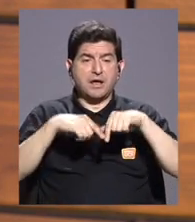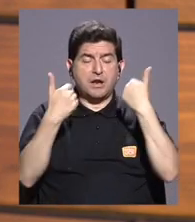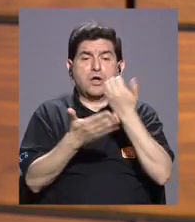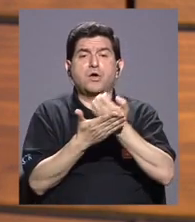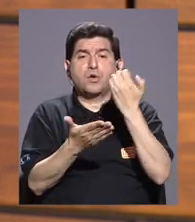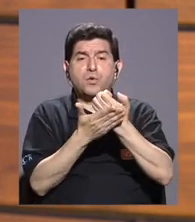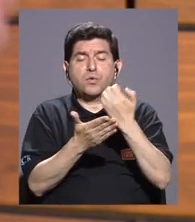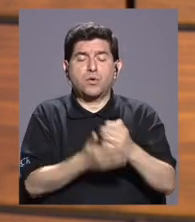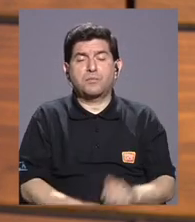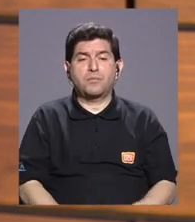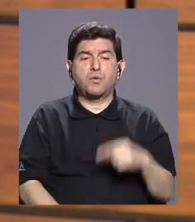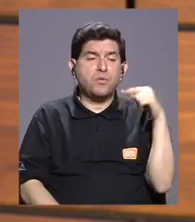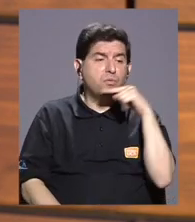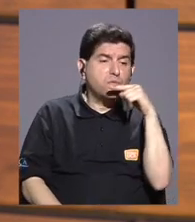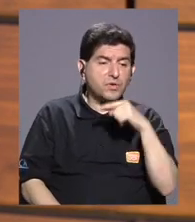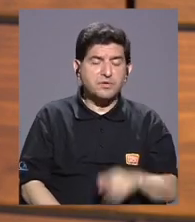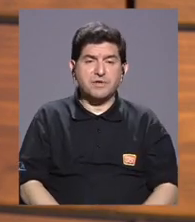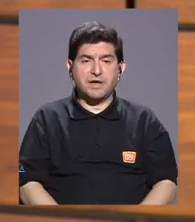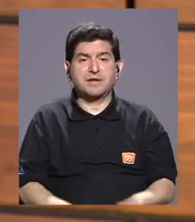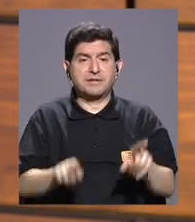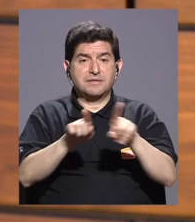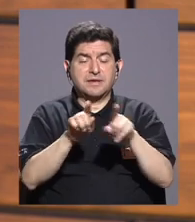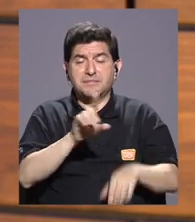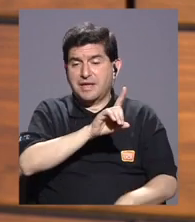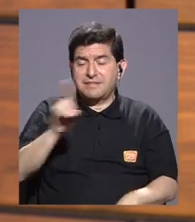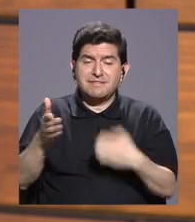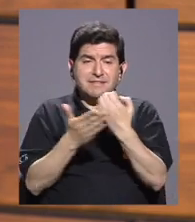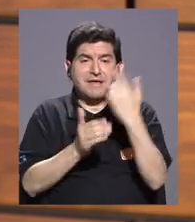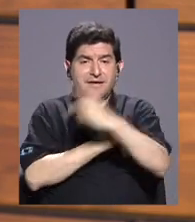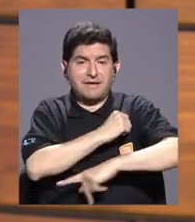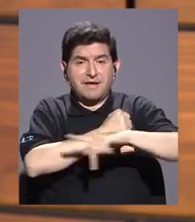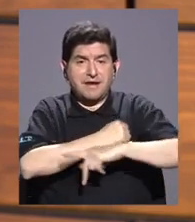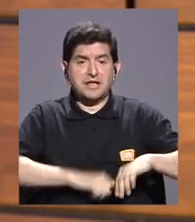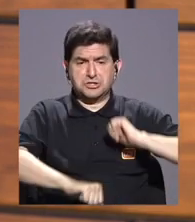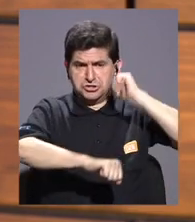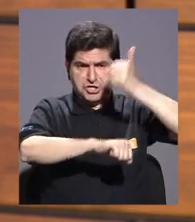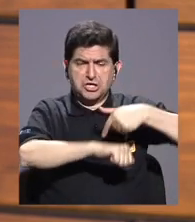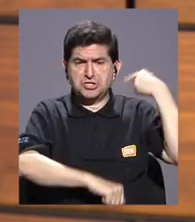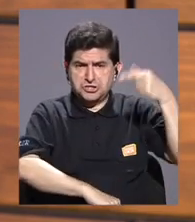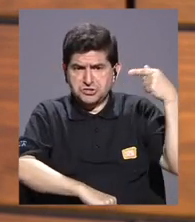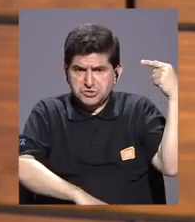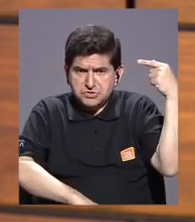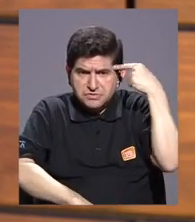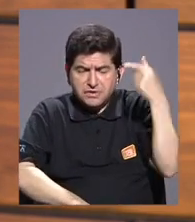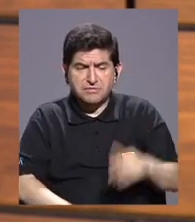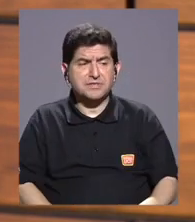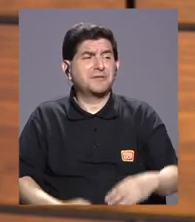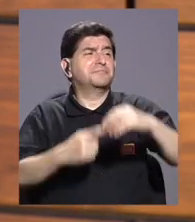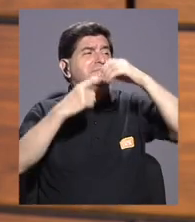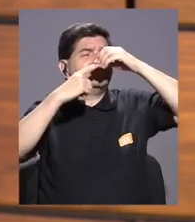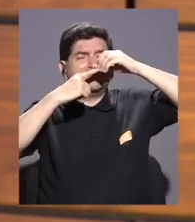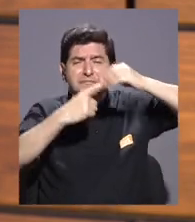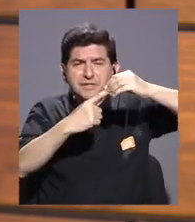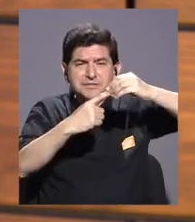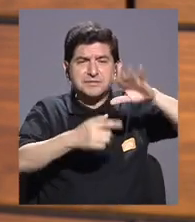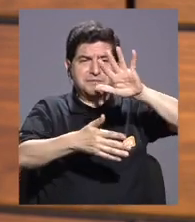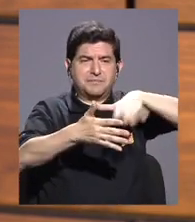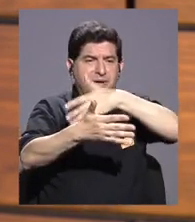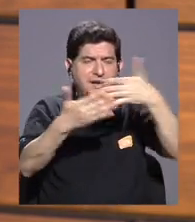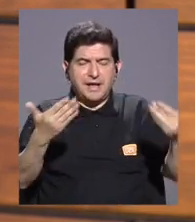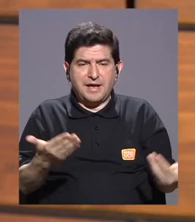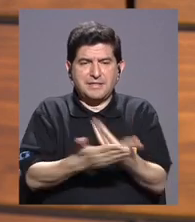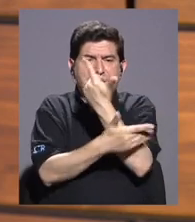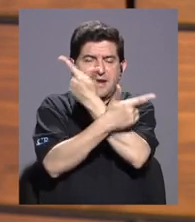sector económico que viene del PUS, que viene de la derecha económica de este país y que ha logrado posicionar en el gobierno prioritariamente la